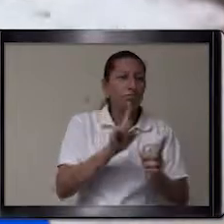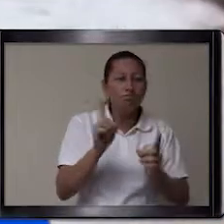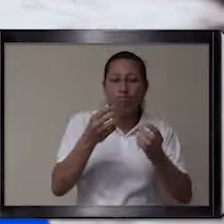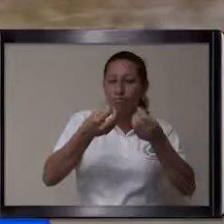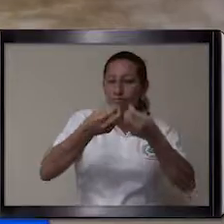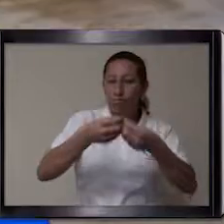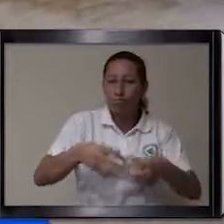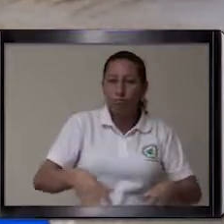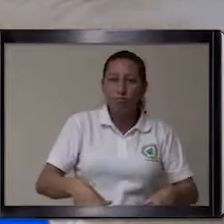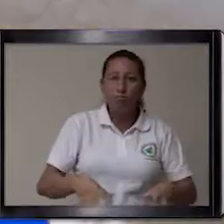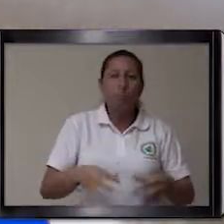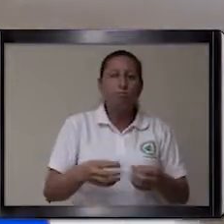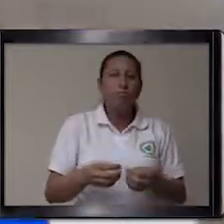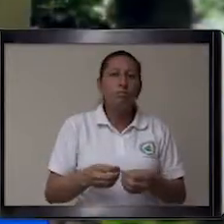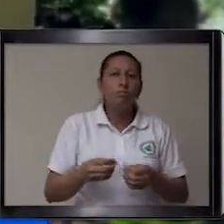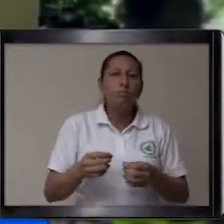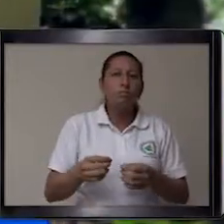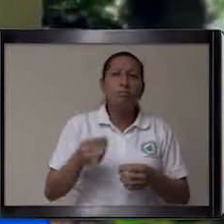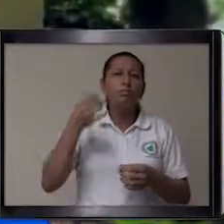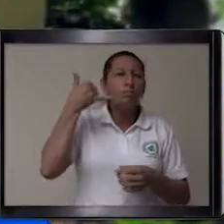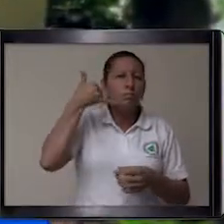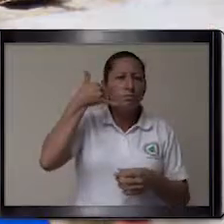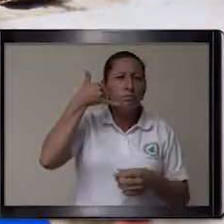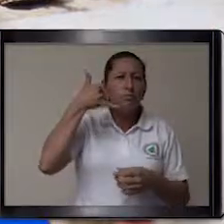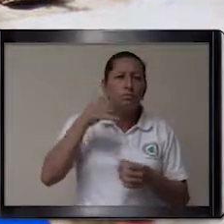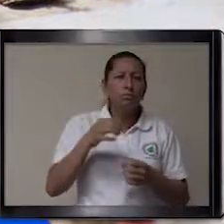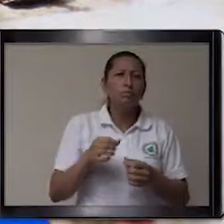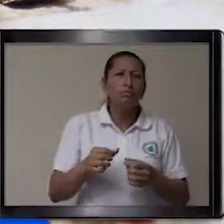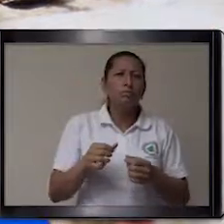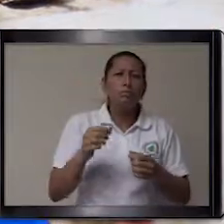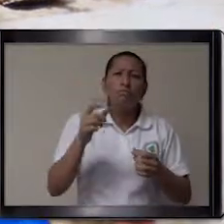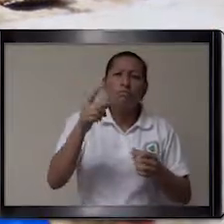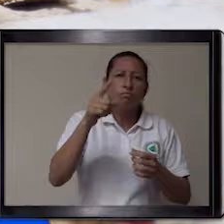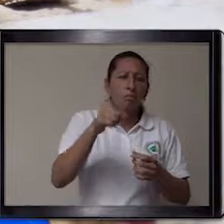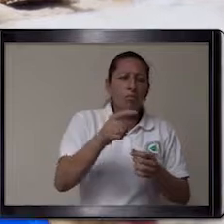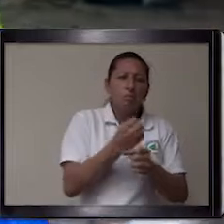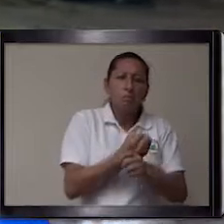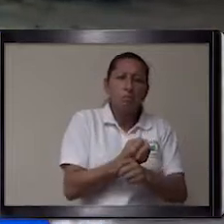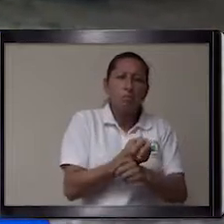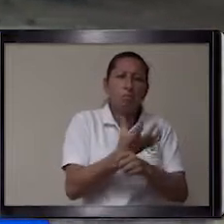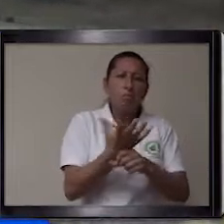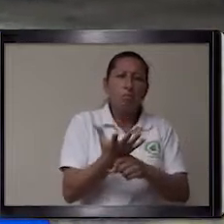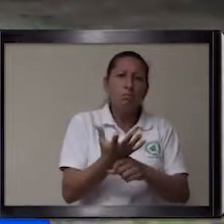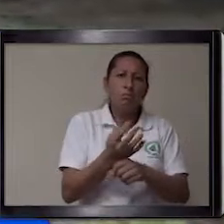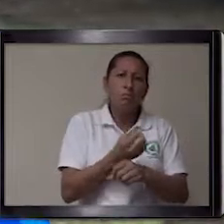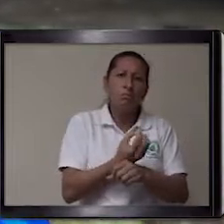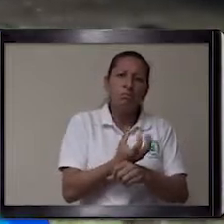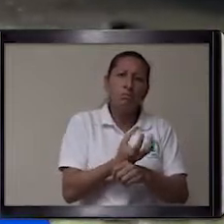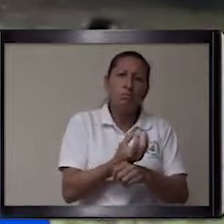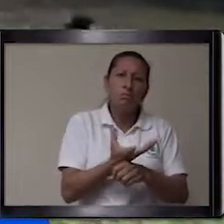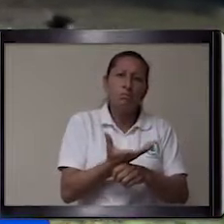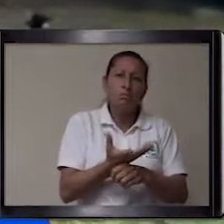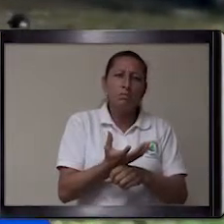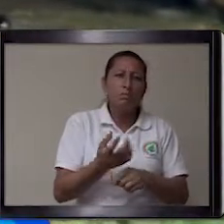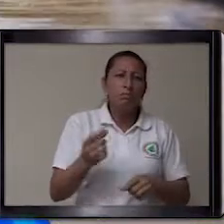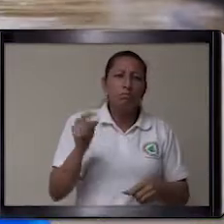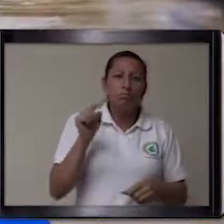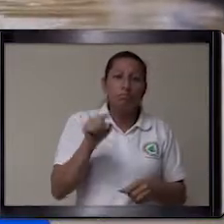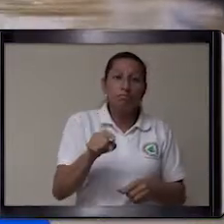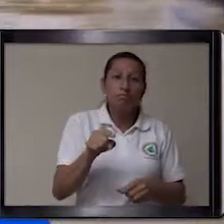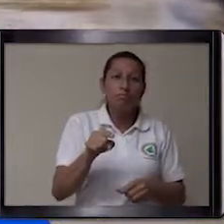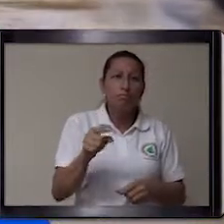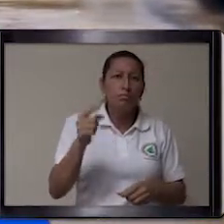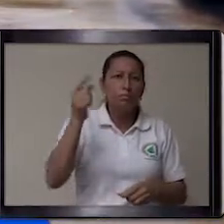celular permanente con las autoridades locales, las alcaldías, y ante cualquier